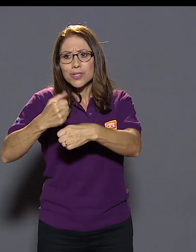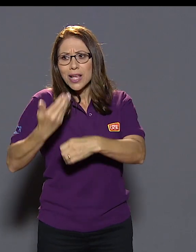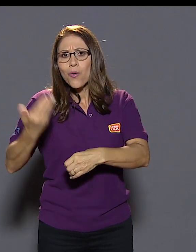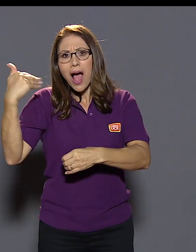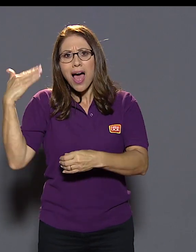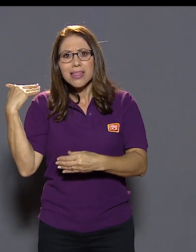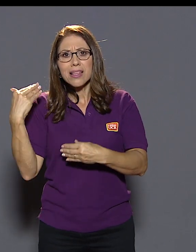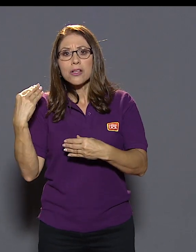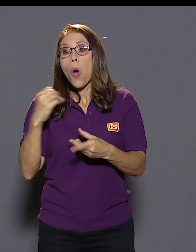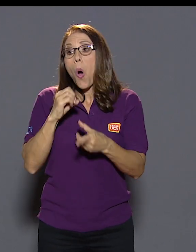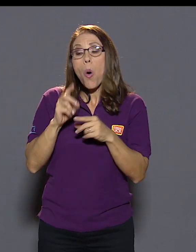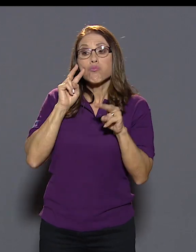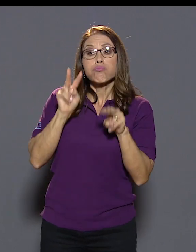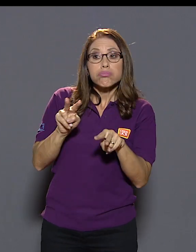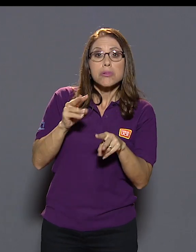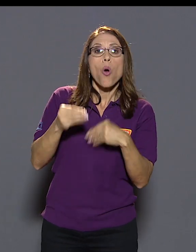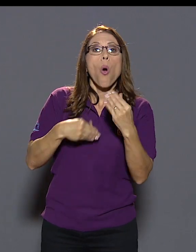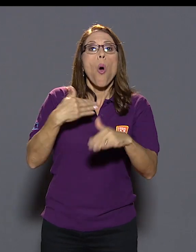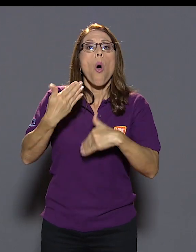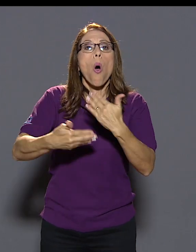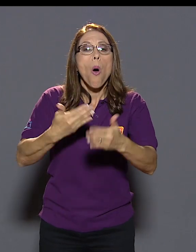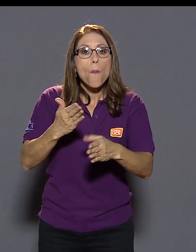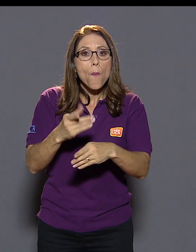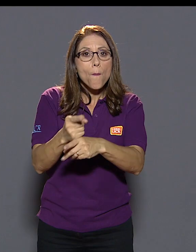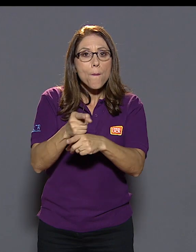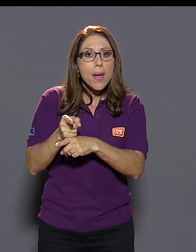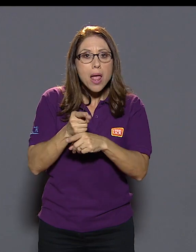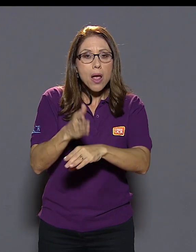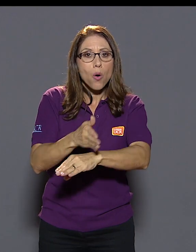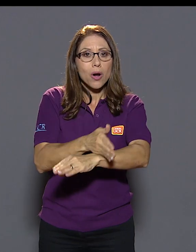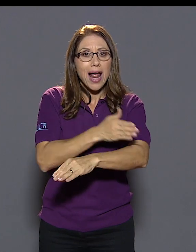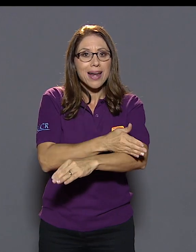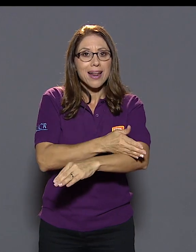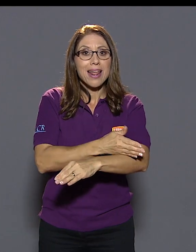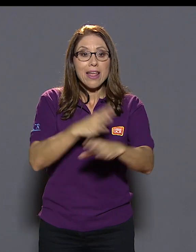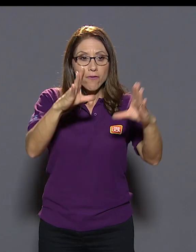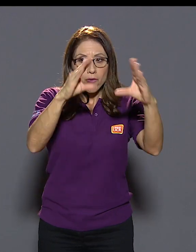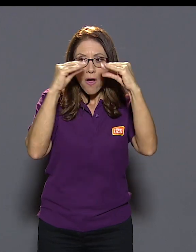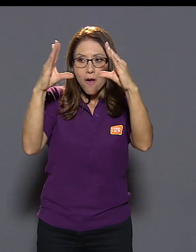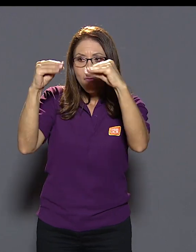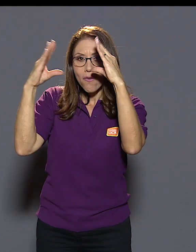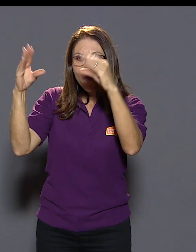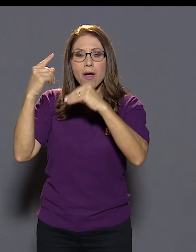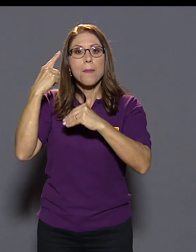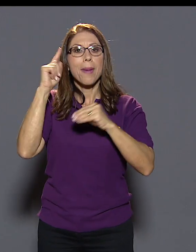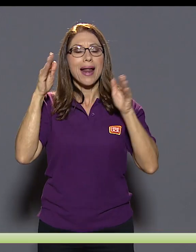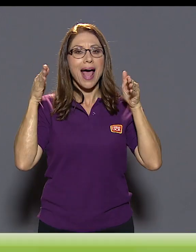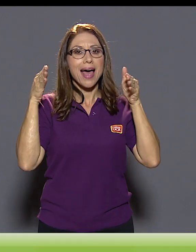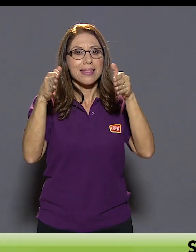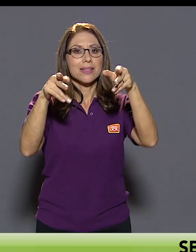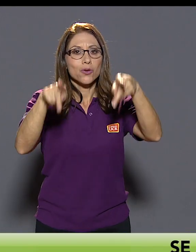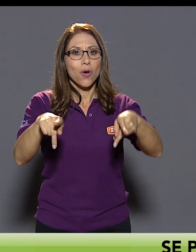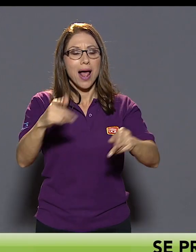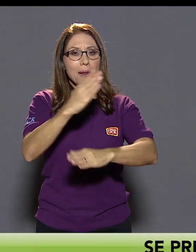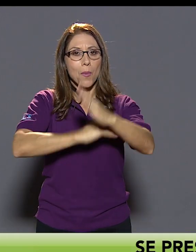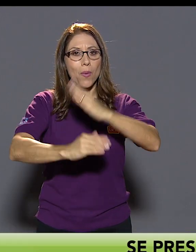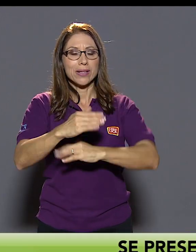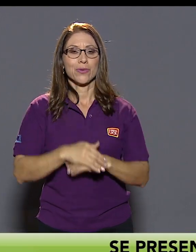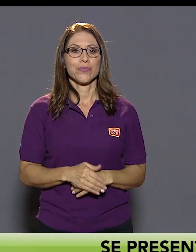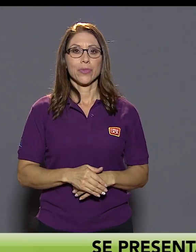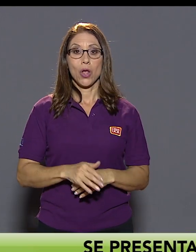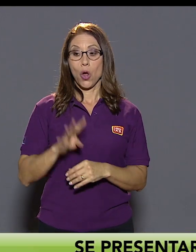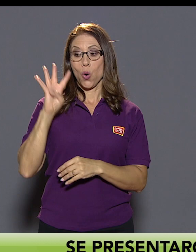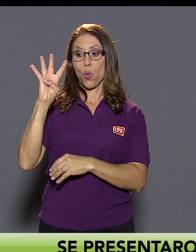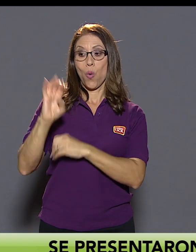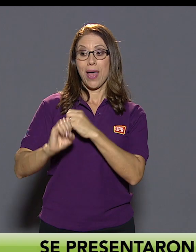cómo mejoraron, y simplemente eso es poder abonarnos en información para siempre redundar en la atención a la población.